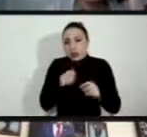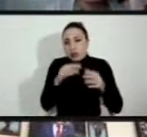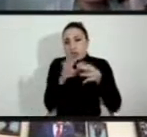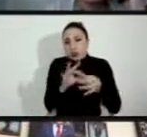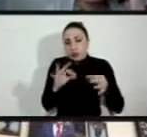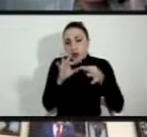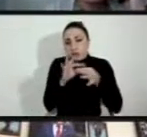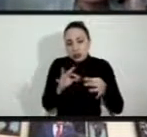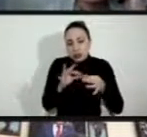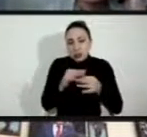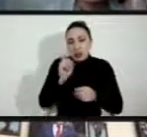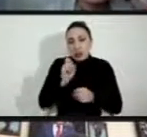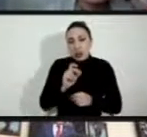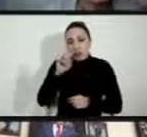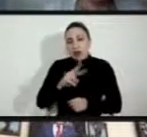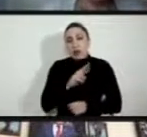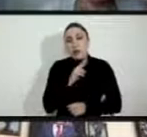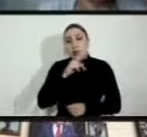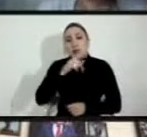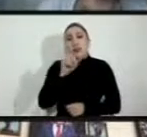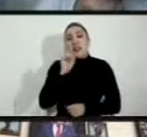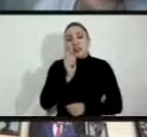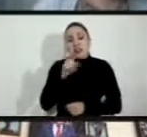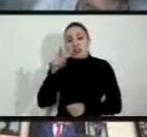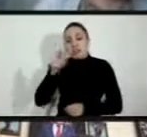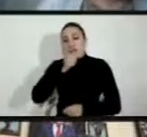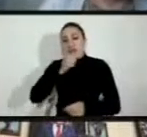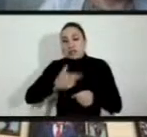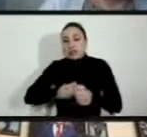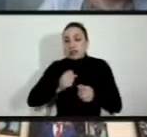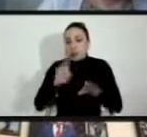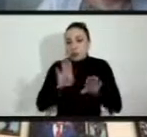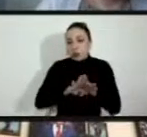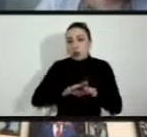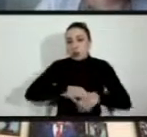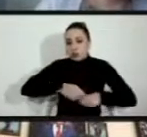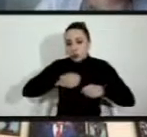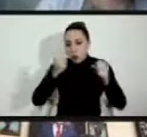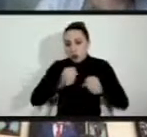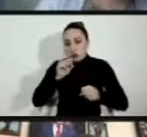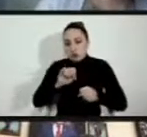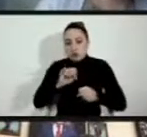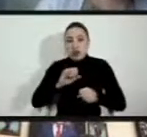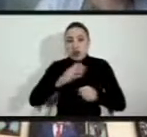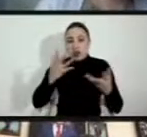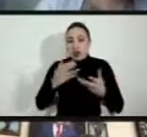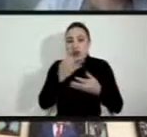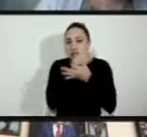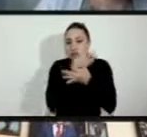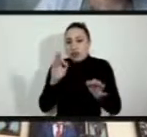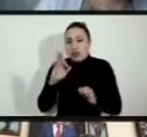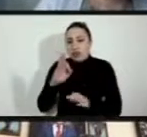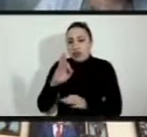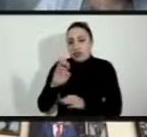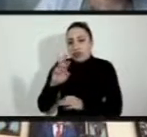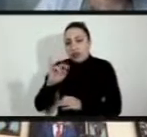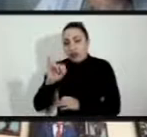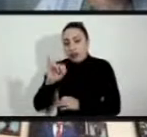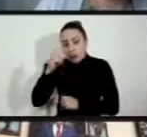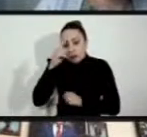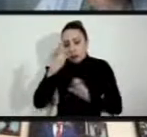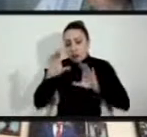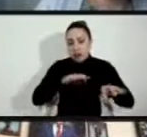lo ideal sería que se garantizara la realización de las ofertas del empleo. Entonces, pues aceptamos la modificación,